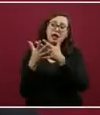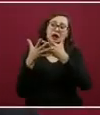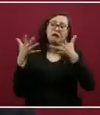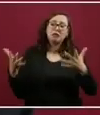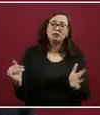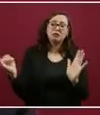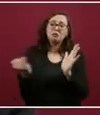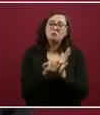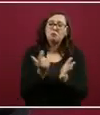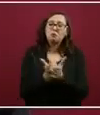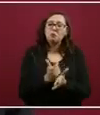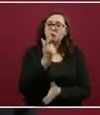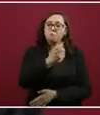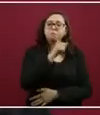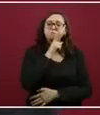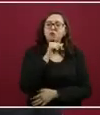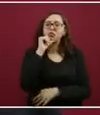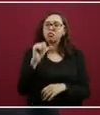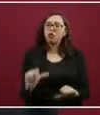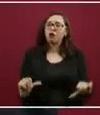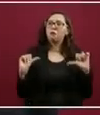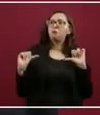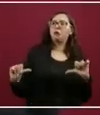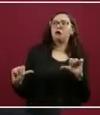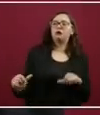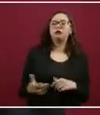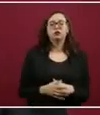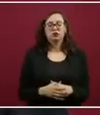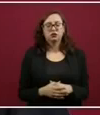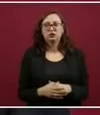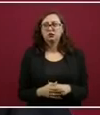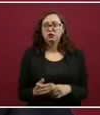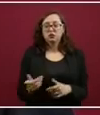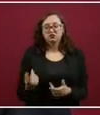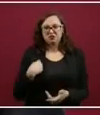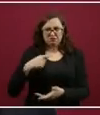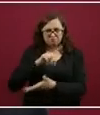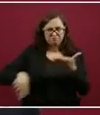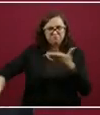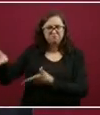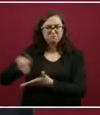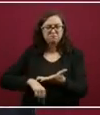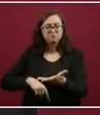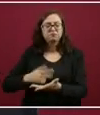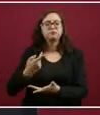No podemos dar a conocer los nombres de las empresas.